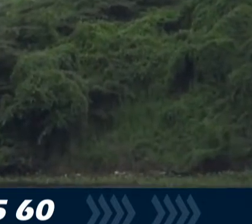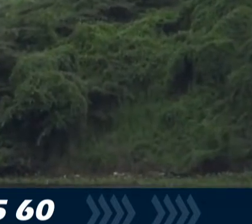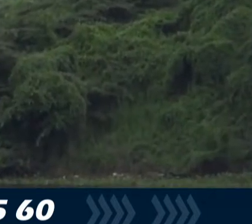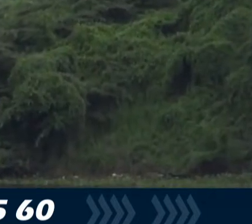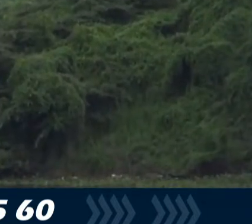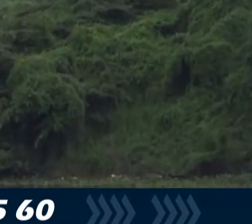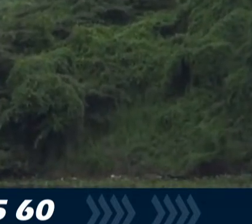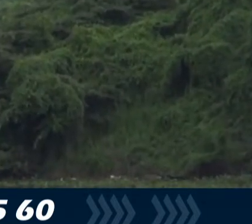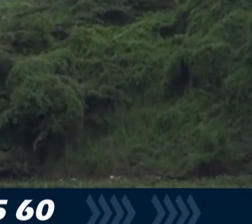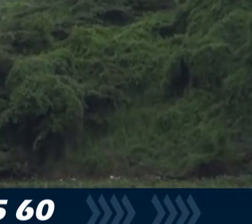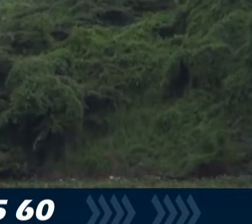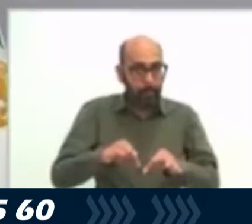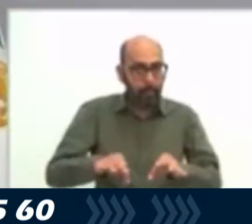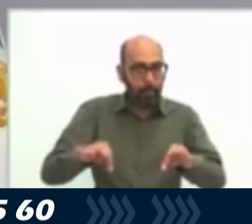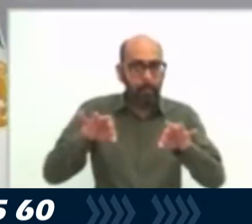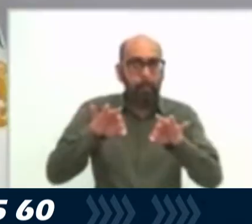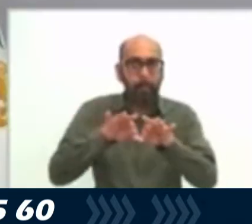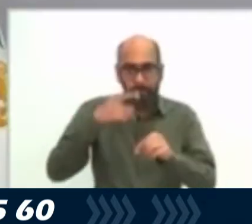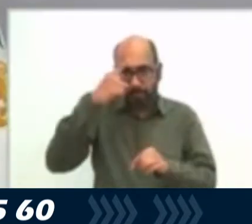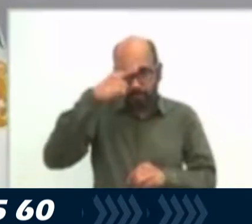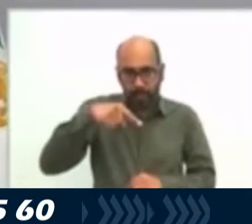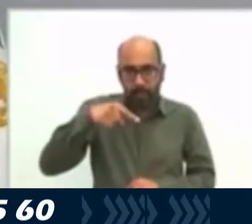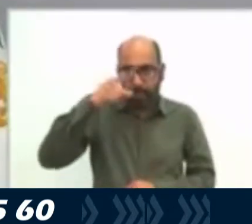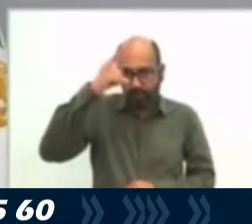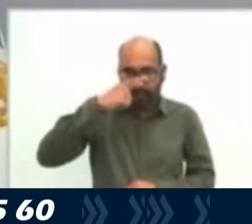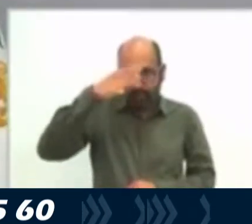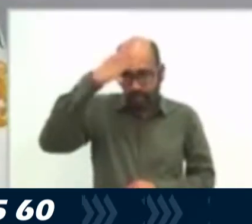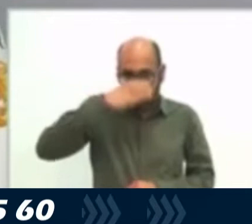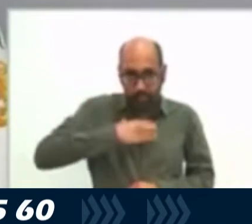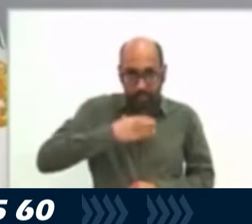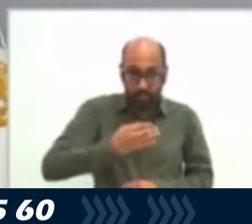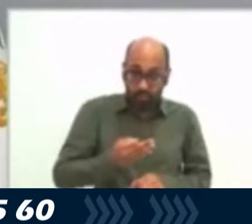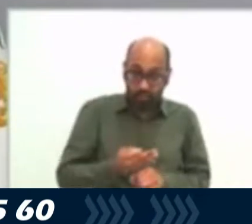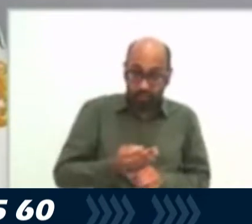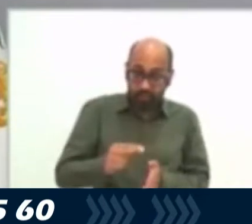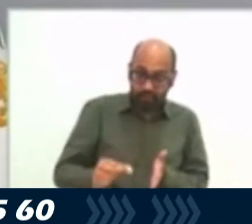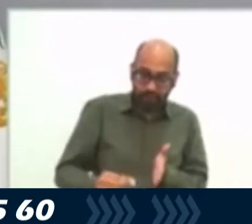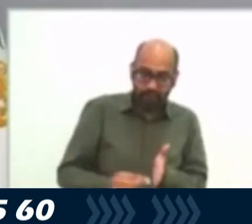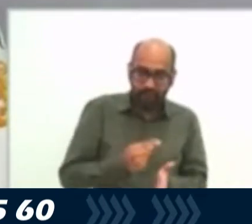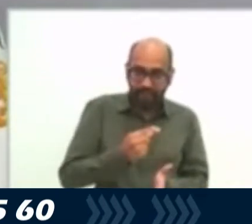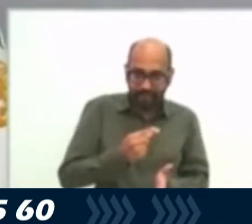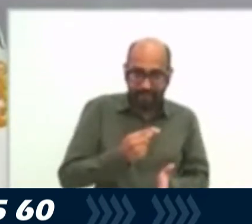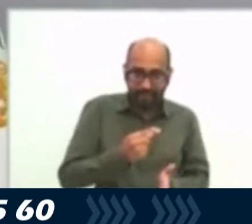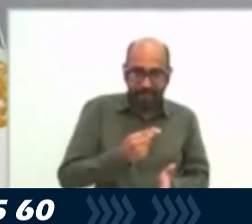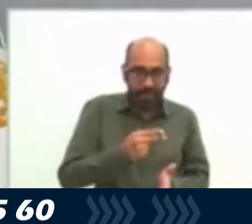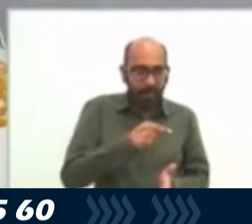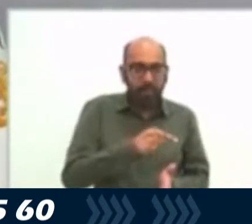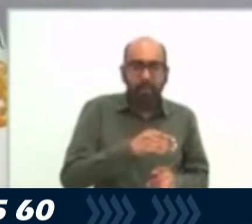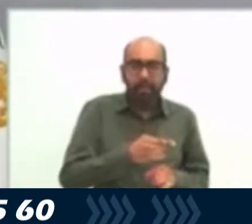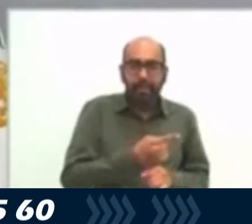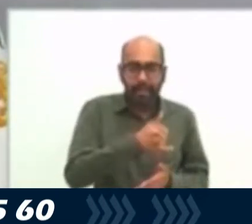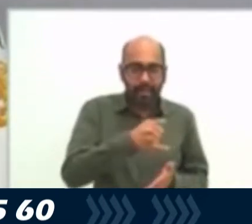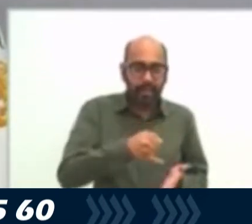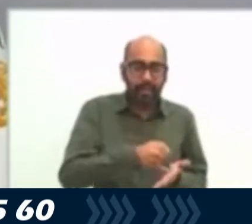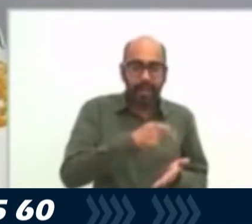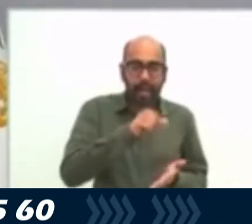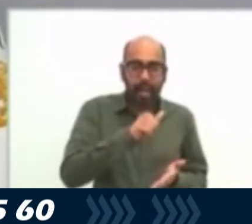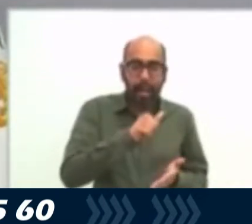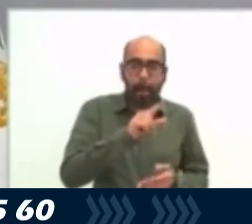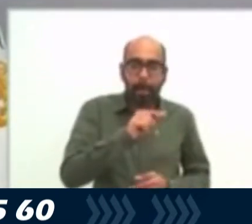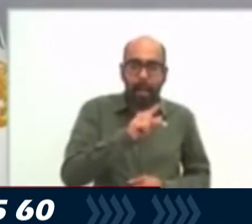favorecerá la economía de la entidad. Al celebrarse esta ceremonia para la transferencia de la isla de La Palma a la